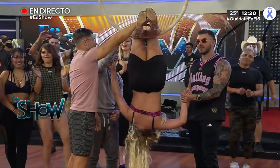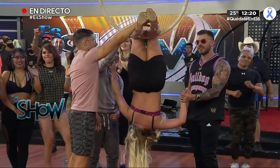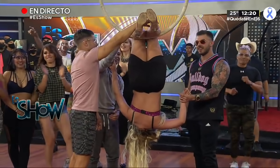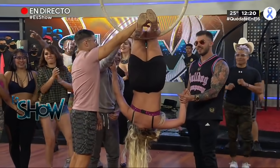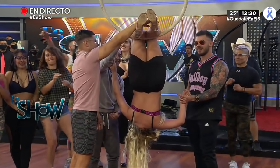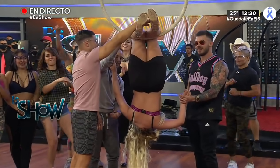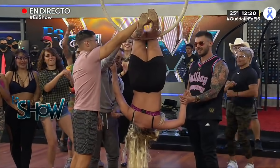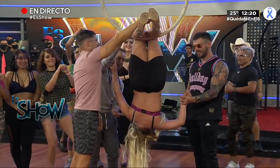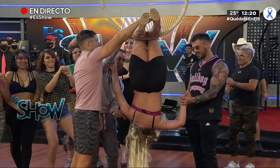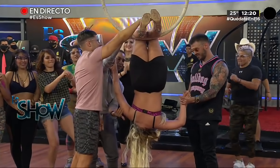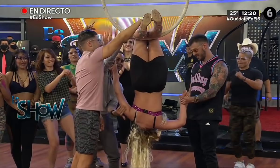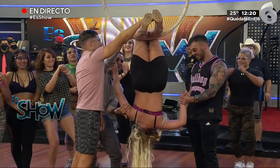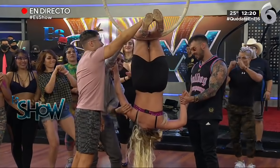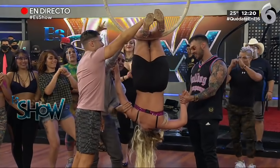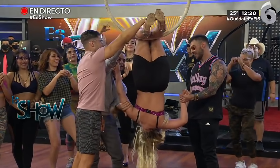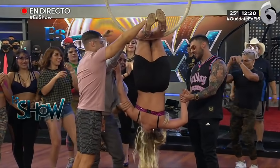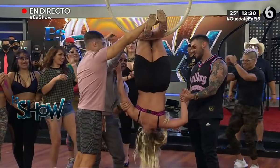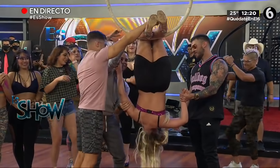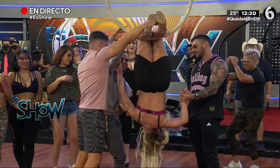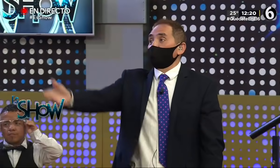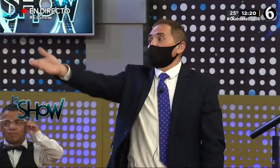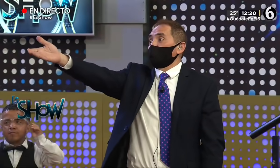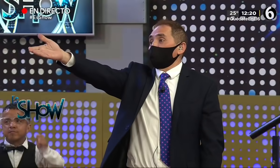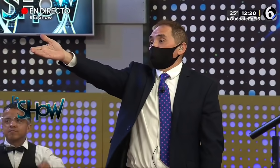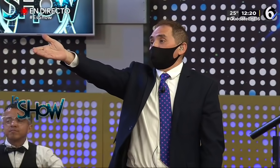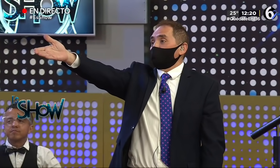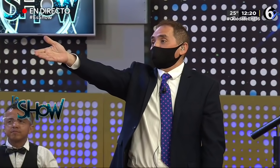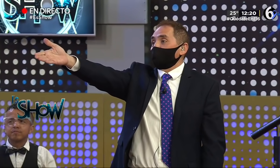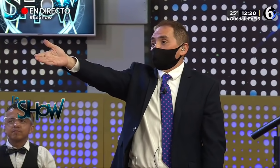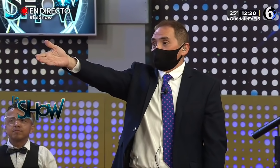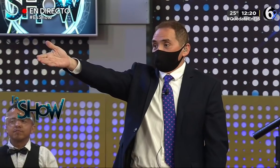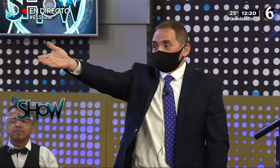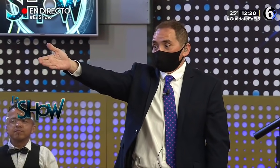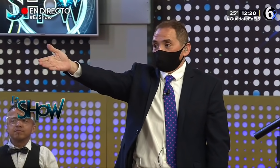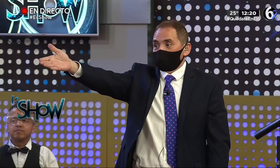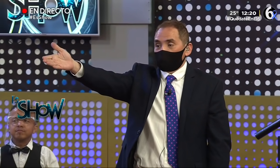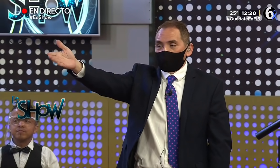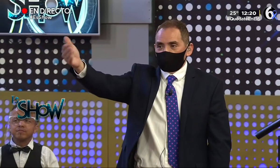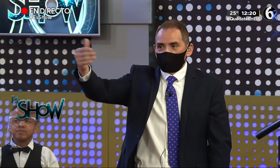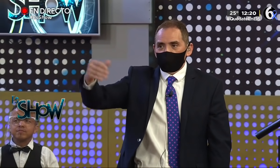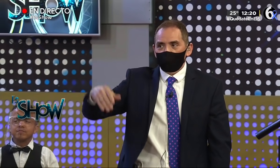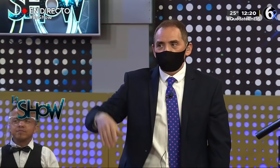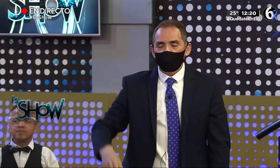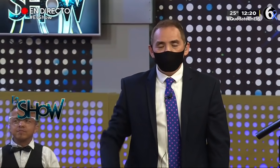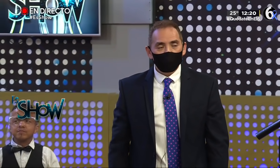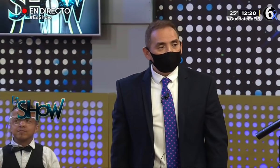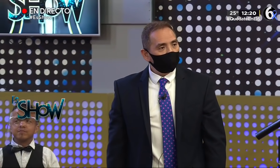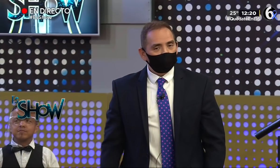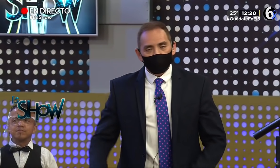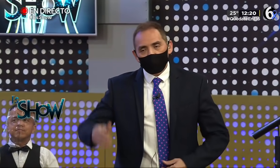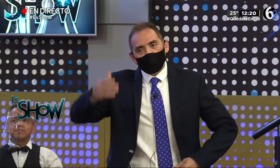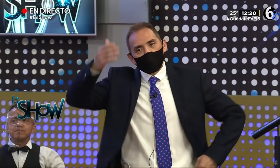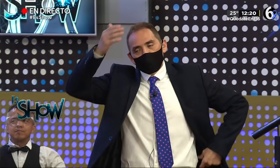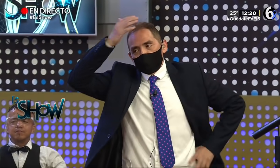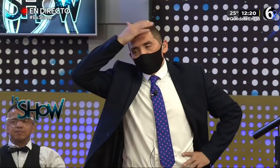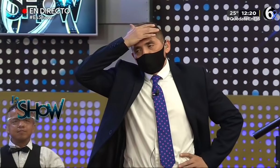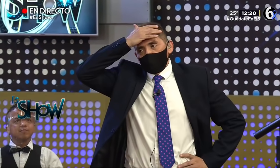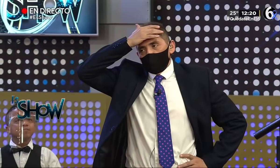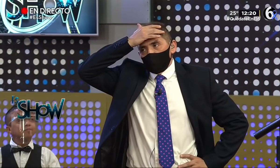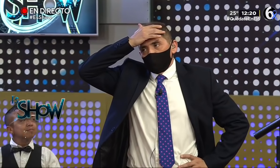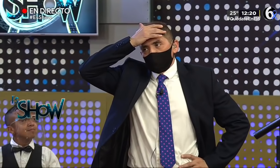Ya lo logró. Ahora va para arriba. Ayuden a que se baje. Ahora puede bailar ahí la samba